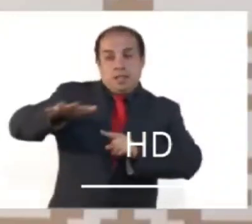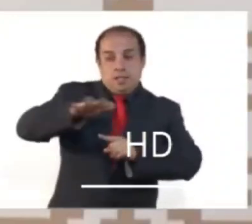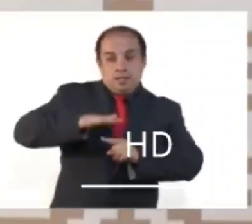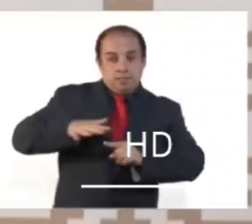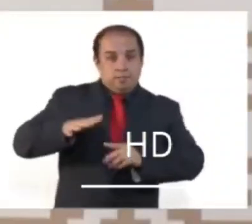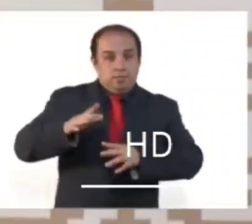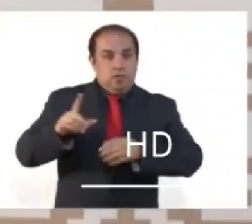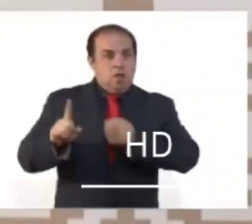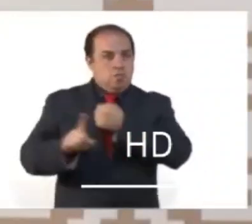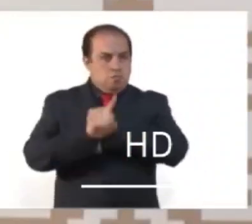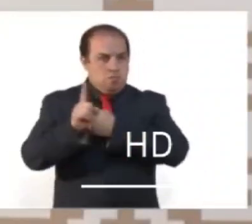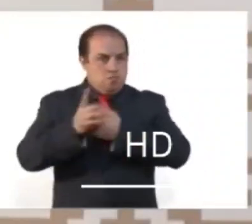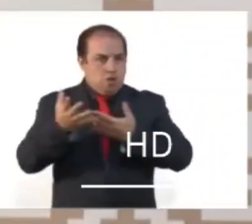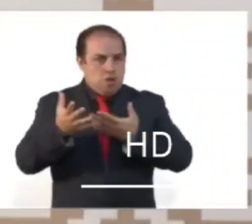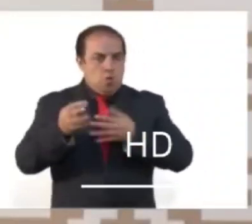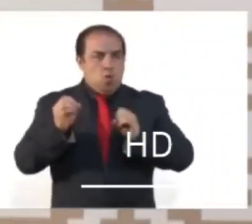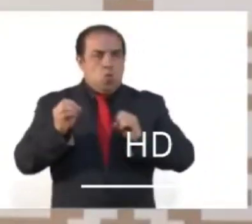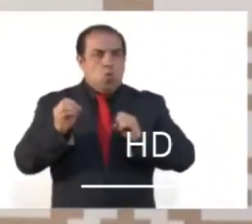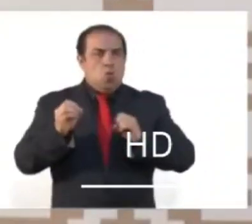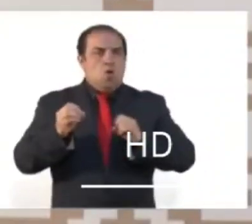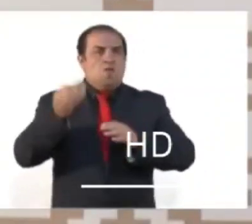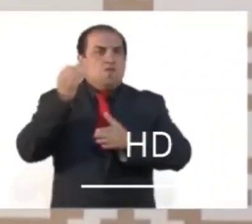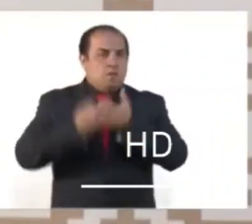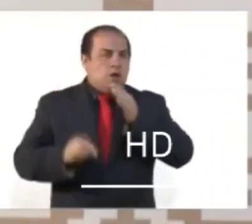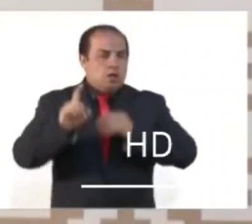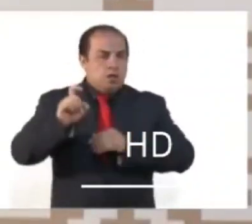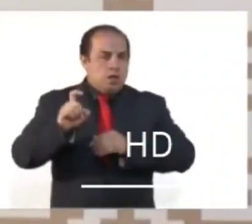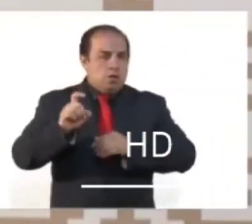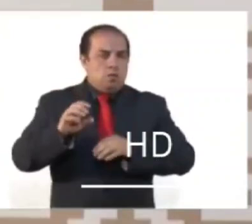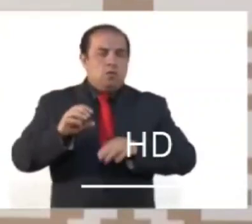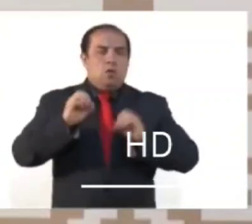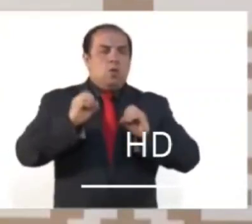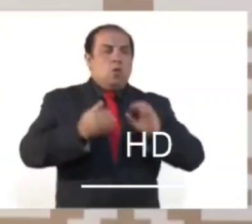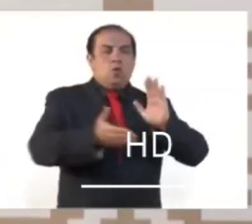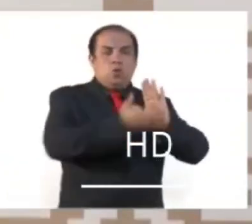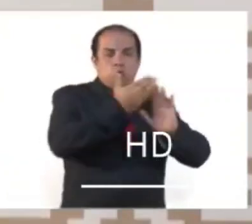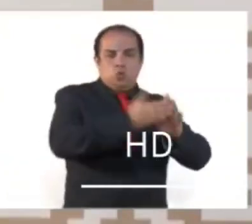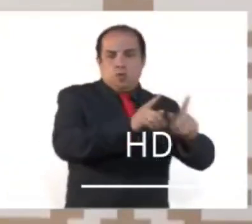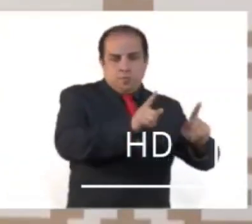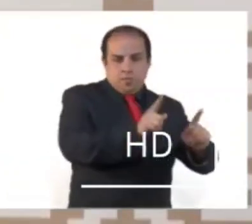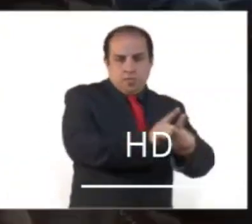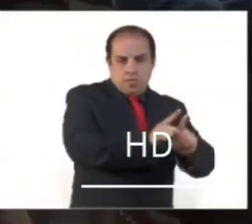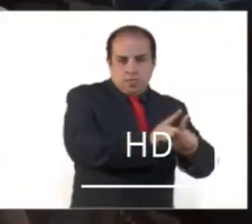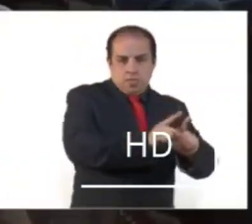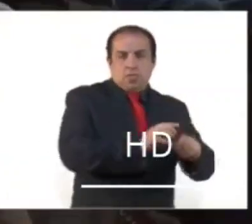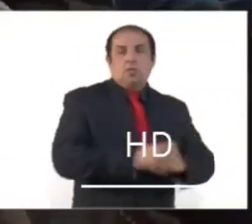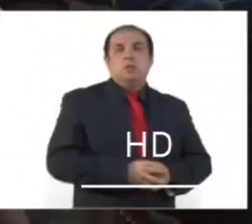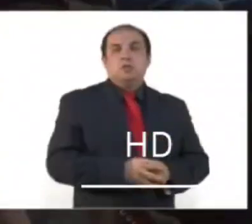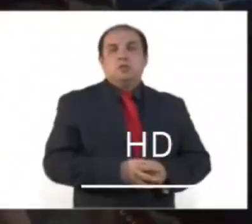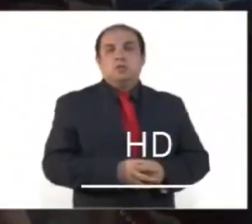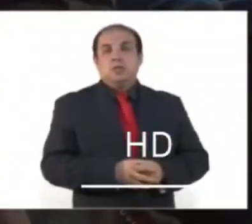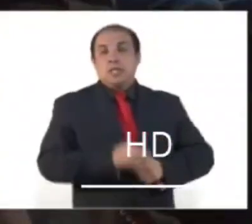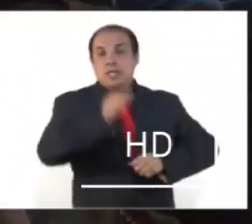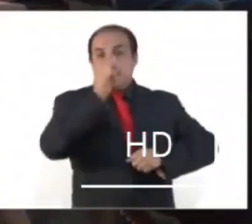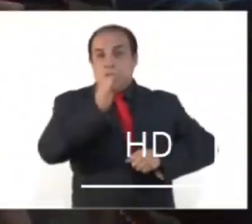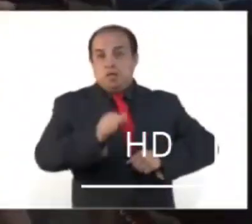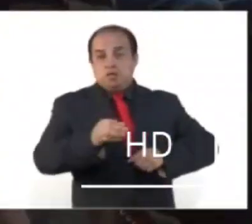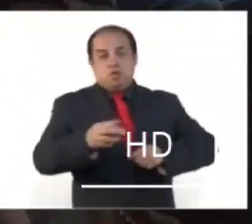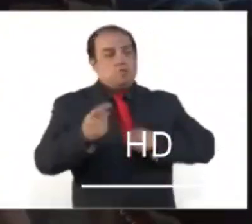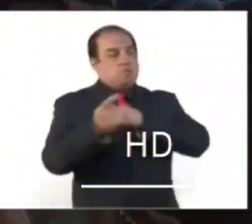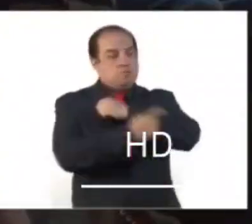tienen problemas o estrés hídrico y para construcciones pequeñas, la aprobación